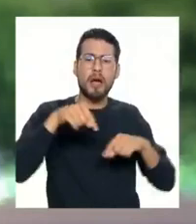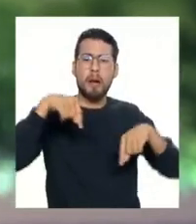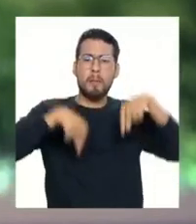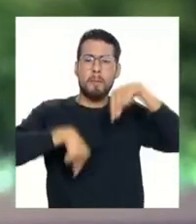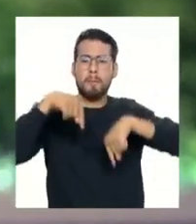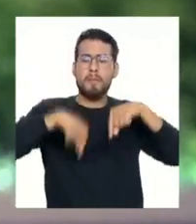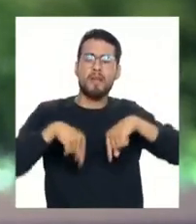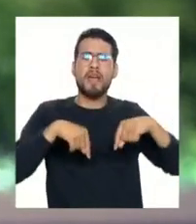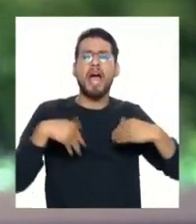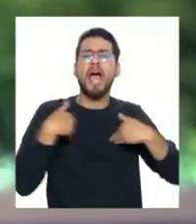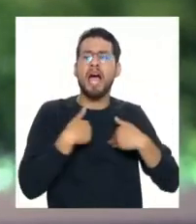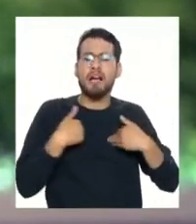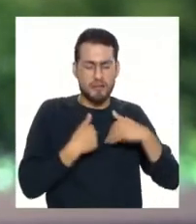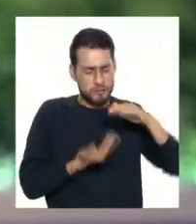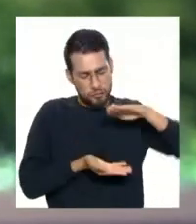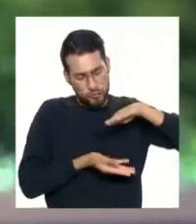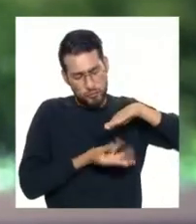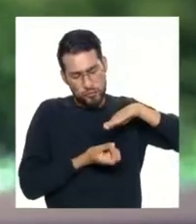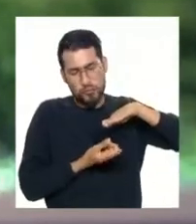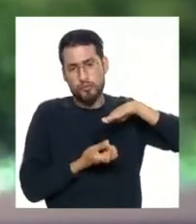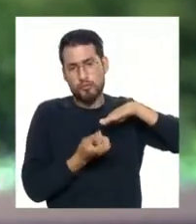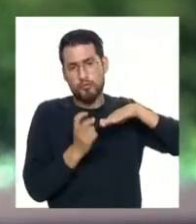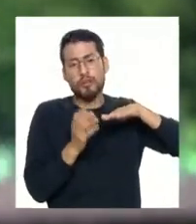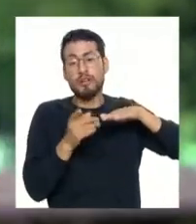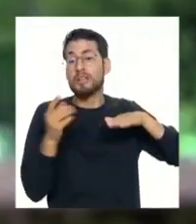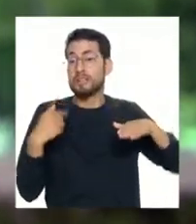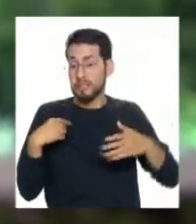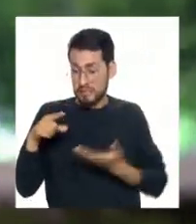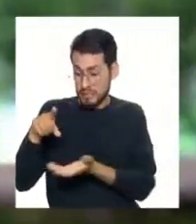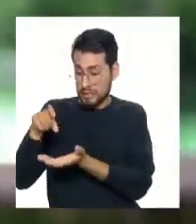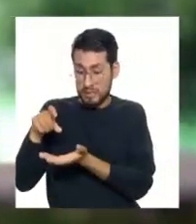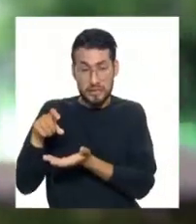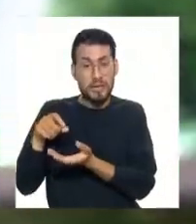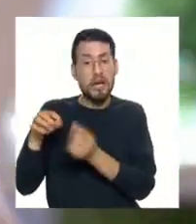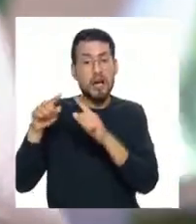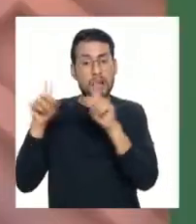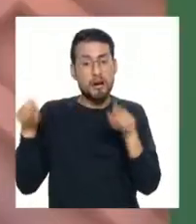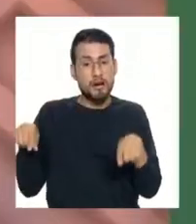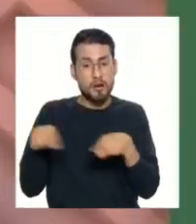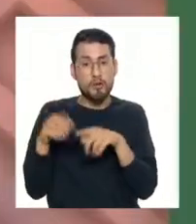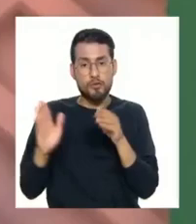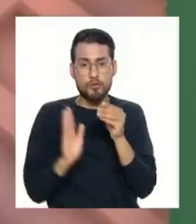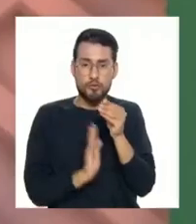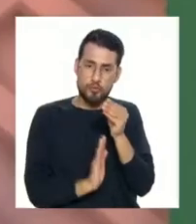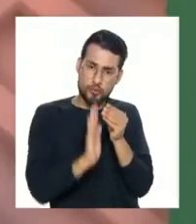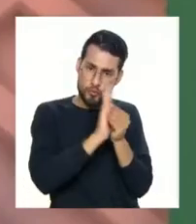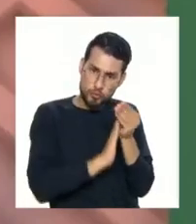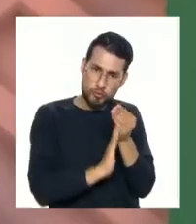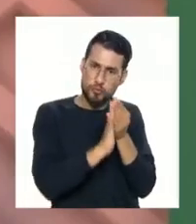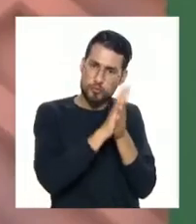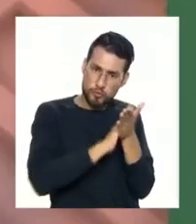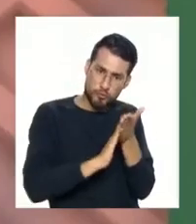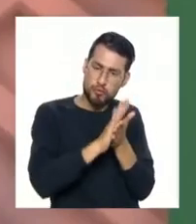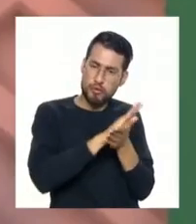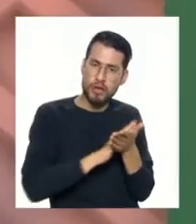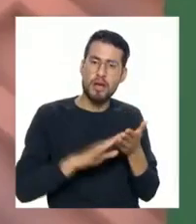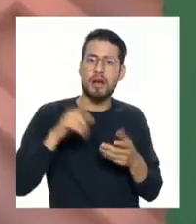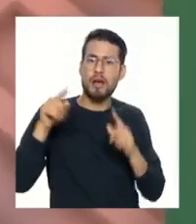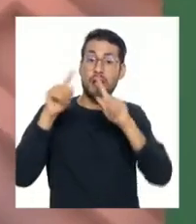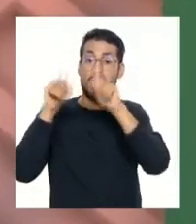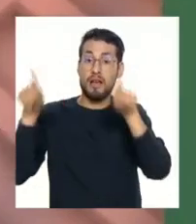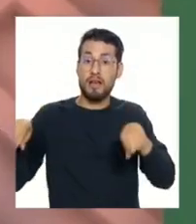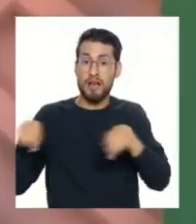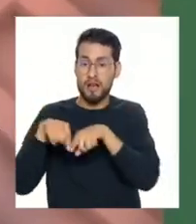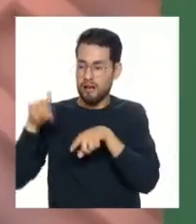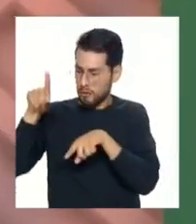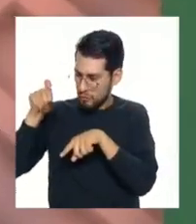las mascotas. ¿Cómo lo podemos aplicar? A través de un pañito. Aplicamos por aspersión al pañito y luego se lo aplicamos a las patitas de